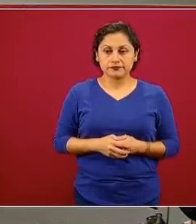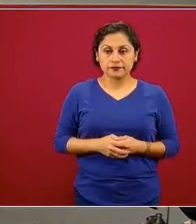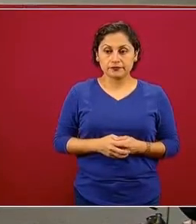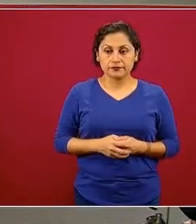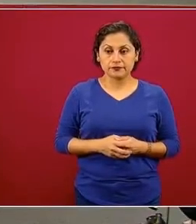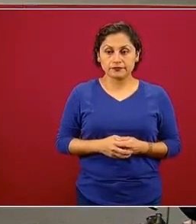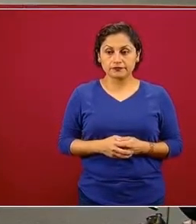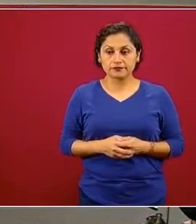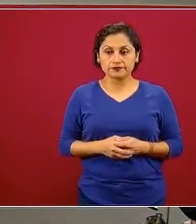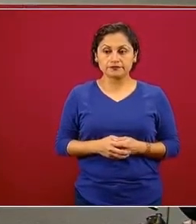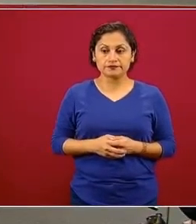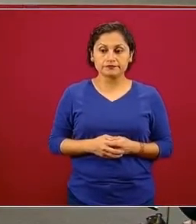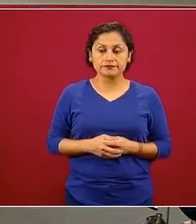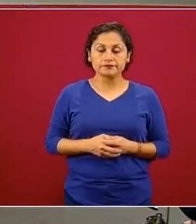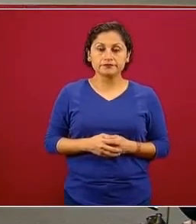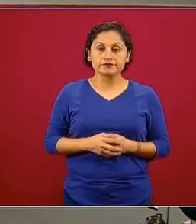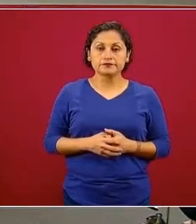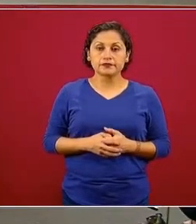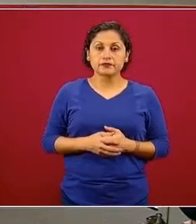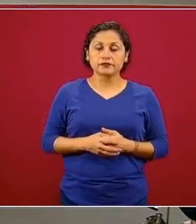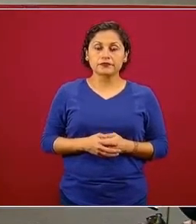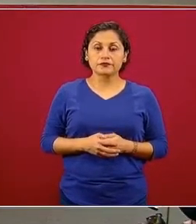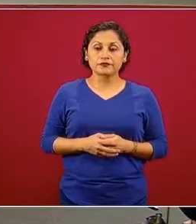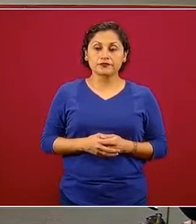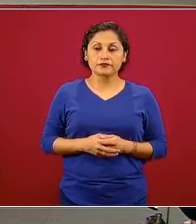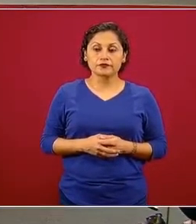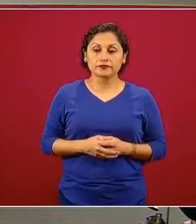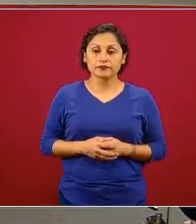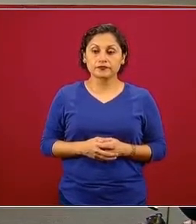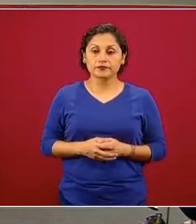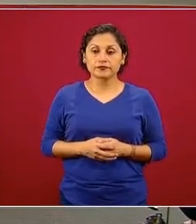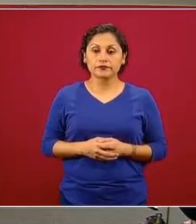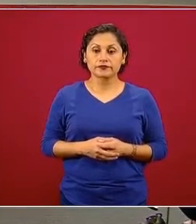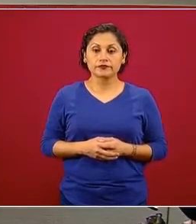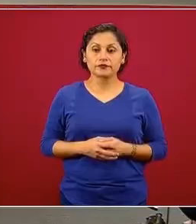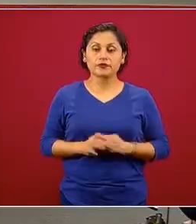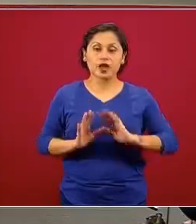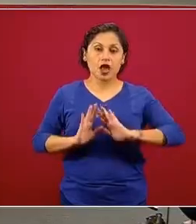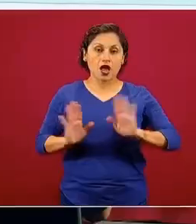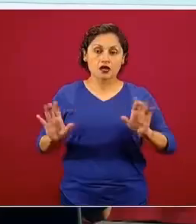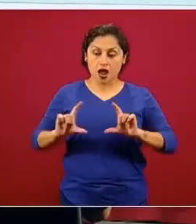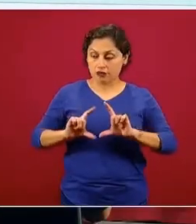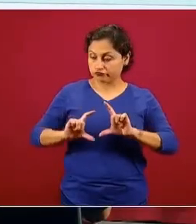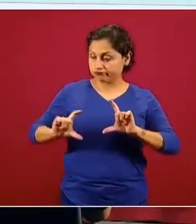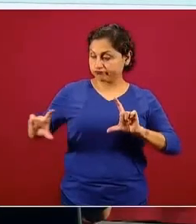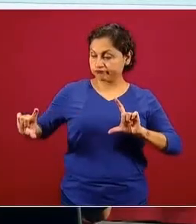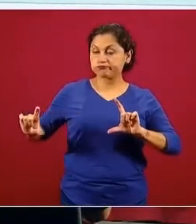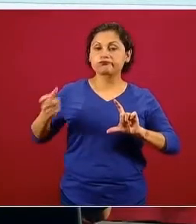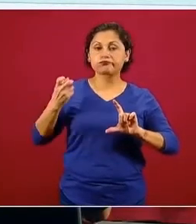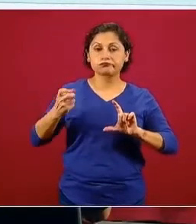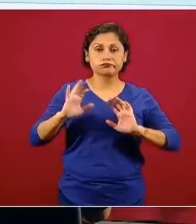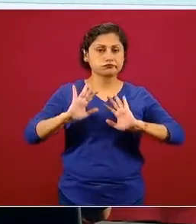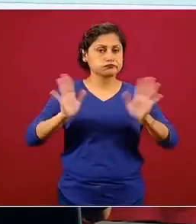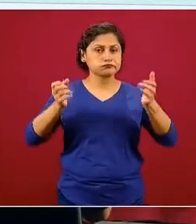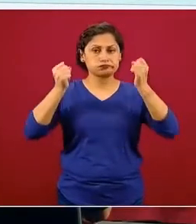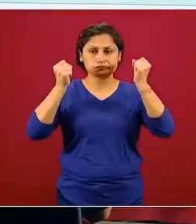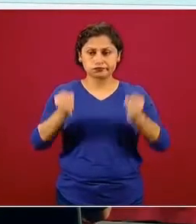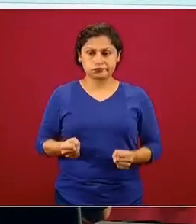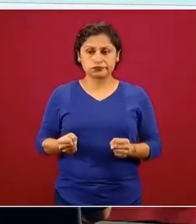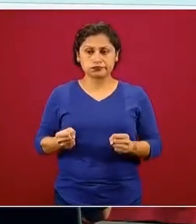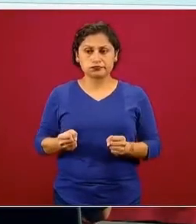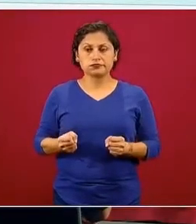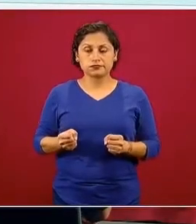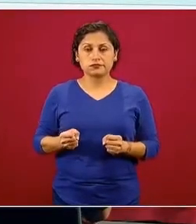Donde ya hay pocos o ningún resultado esperando ser emitido, los confirmados y